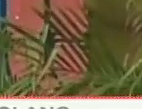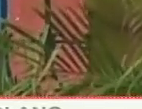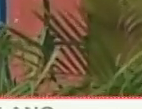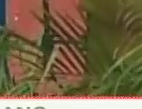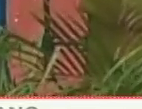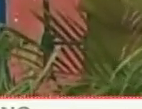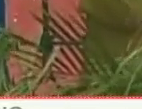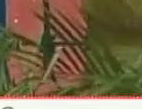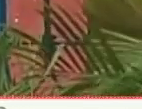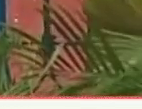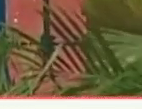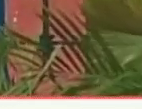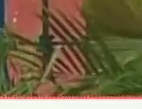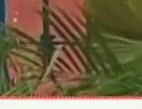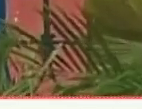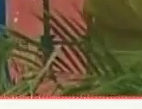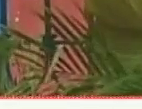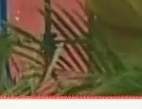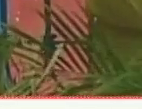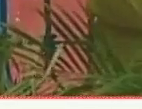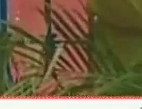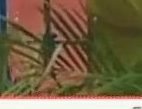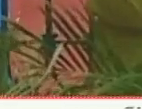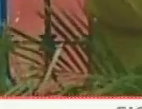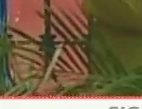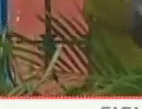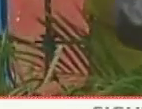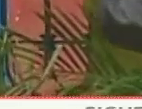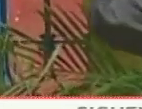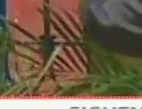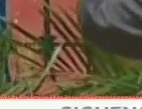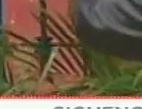de historia. Aquí se hizo